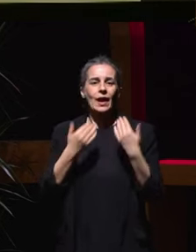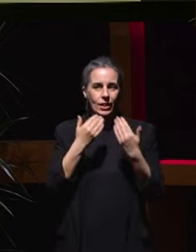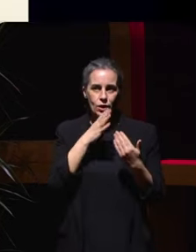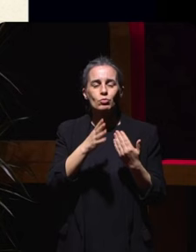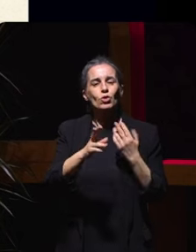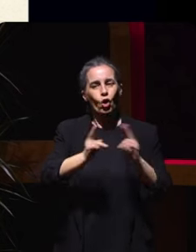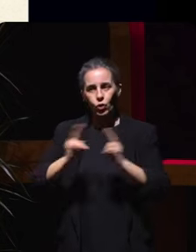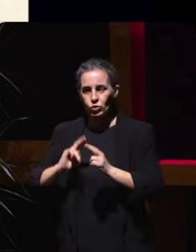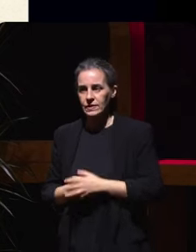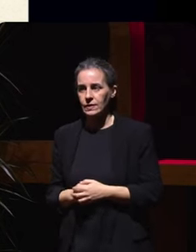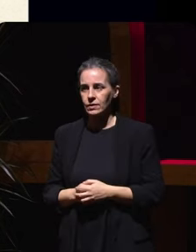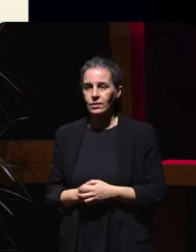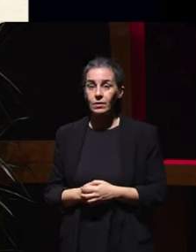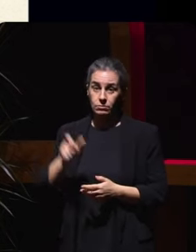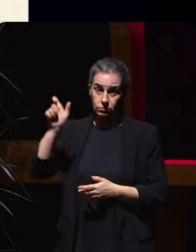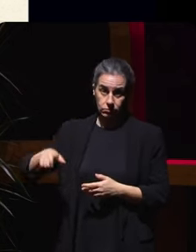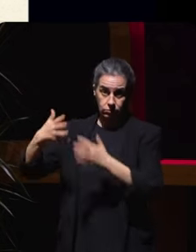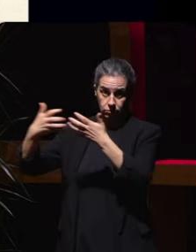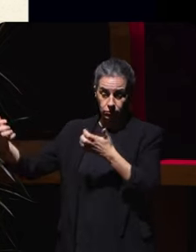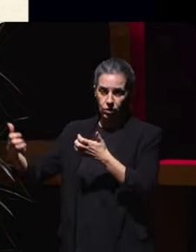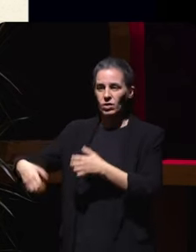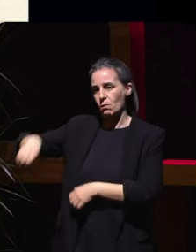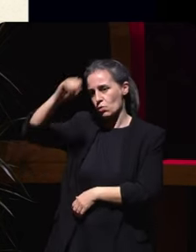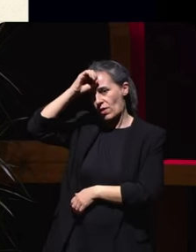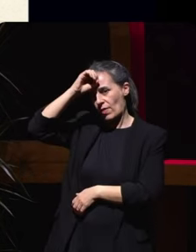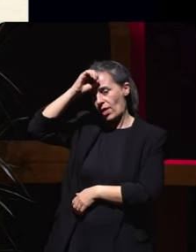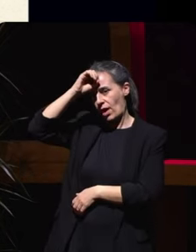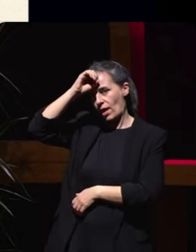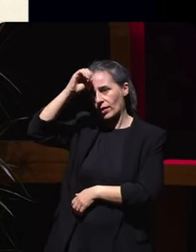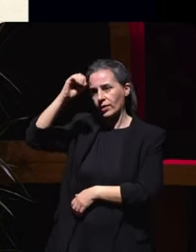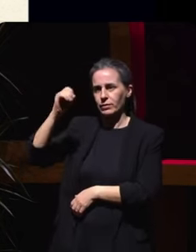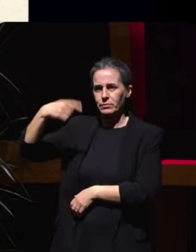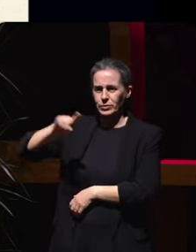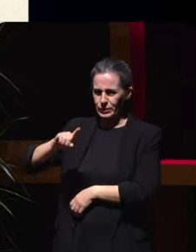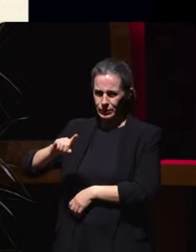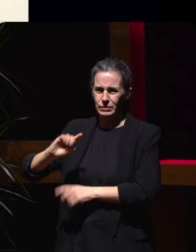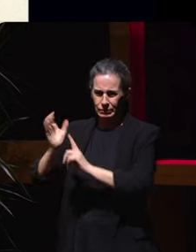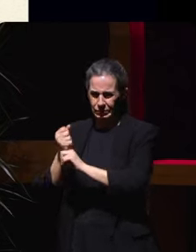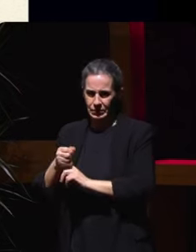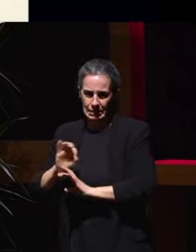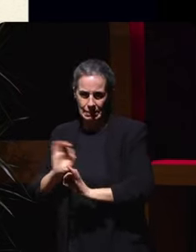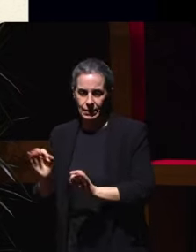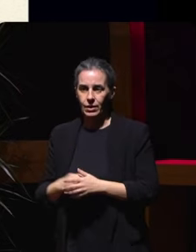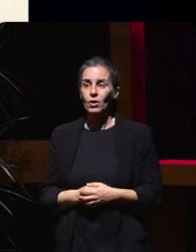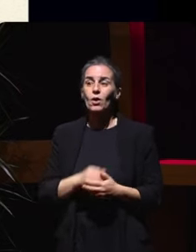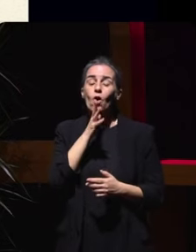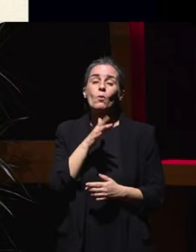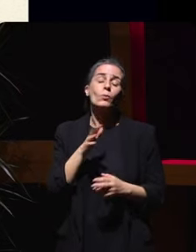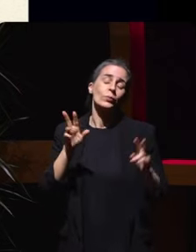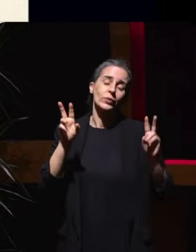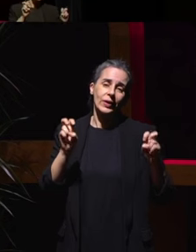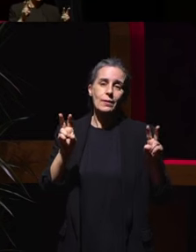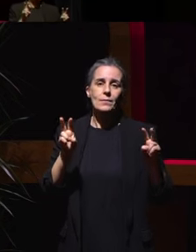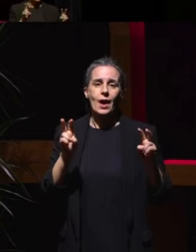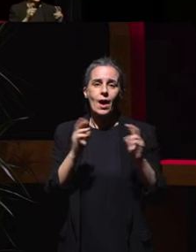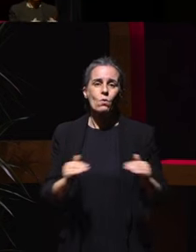tenido. Ni puta idea, mucha rodilla veo ahí, postdata, no os la vais a pillar. O por el tema de igualdad ya empiezan a intoxicar